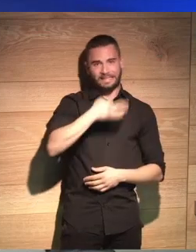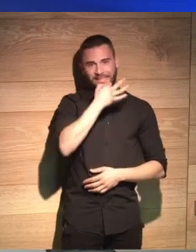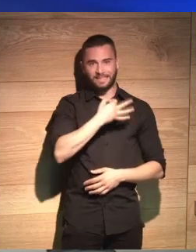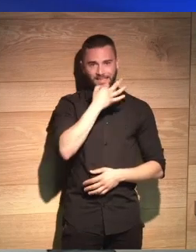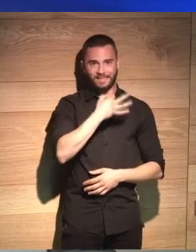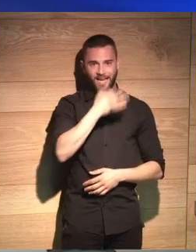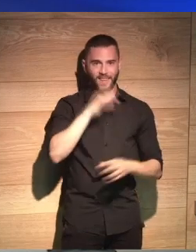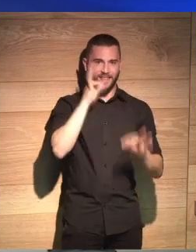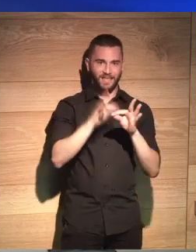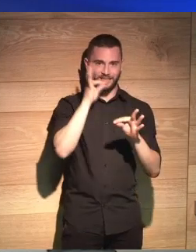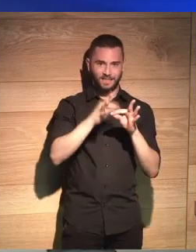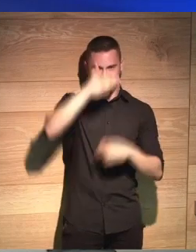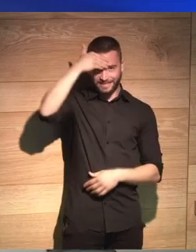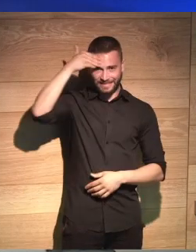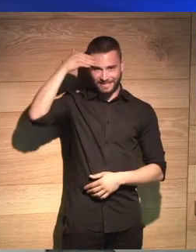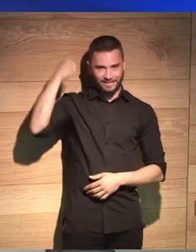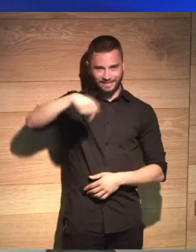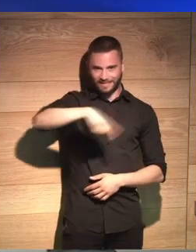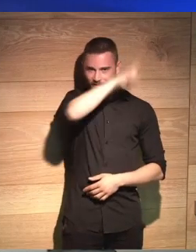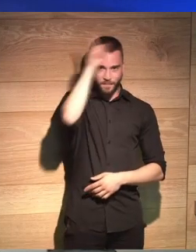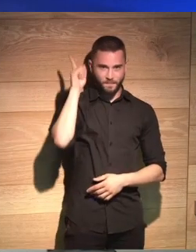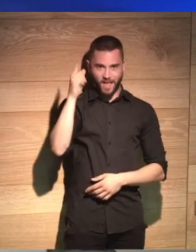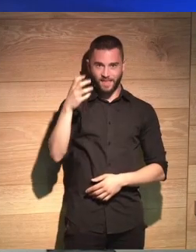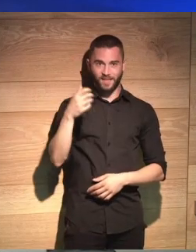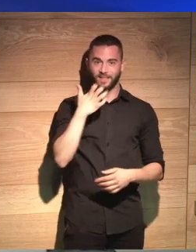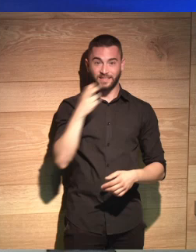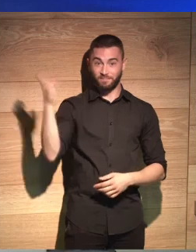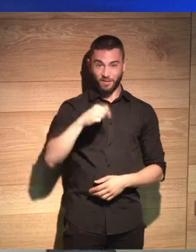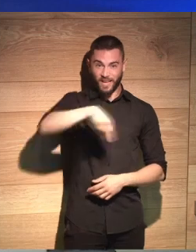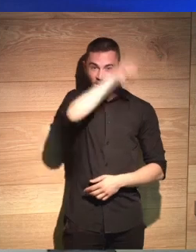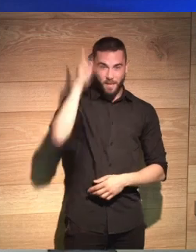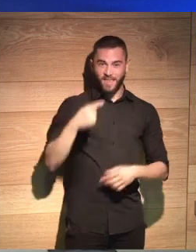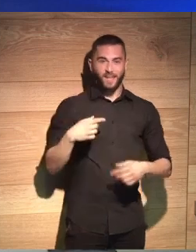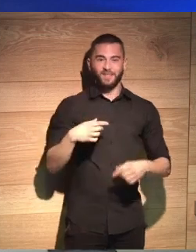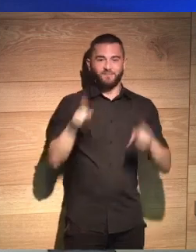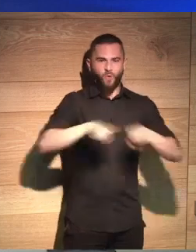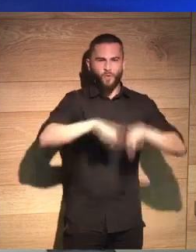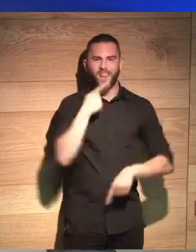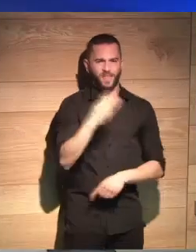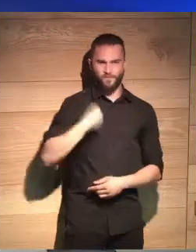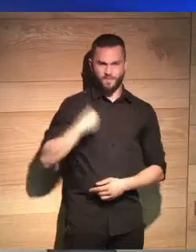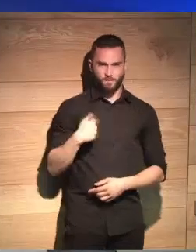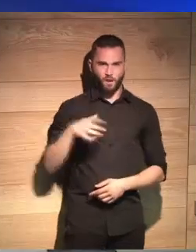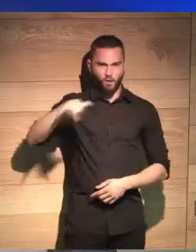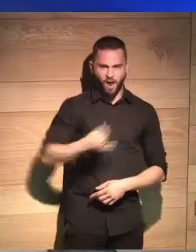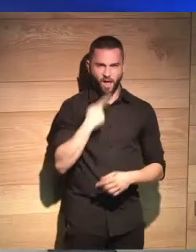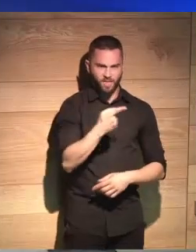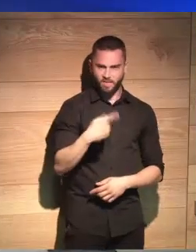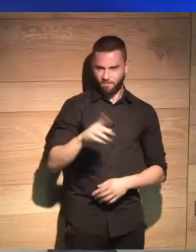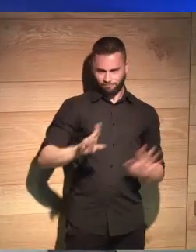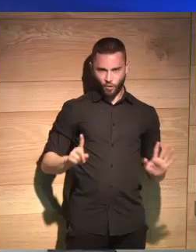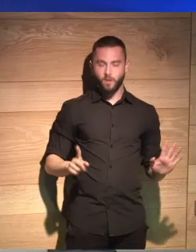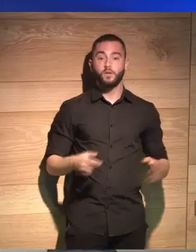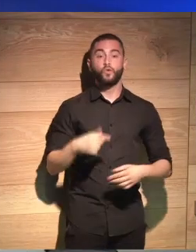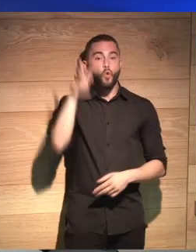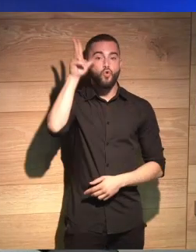tarde de septiembre en Madrid. Siempre que vengo aquí lo digo y la verdad es que no me cansaré de decirlo. Es un lujo